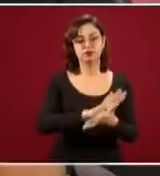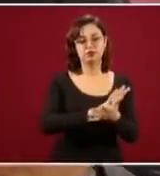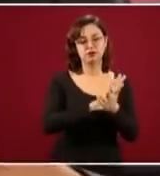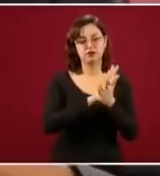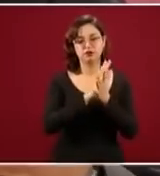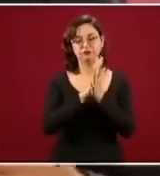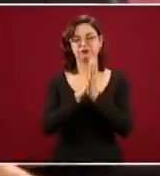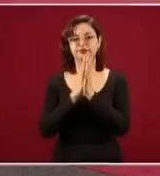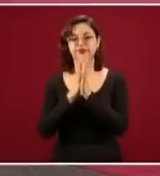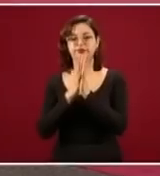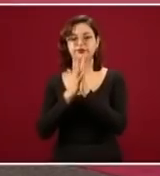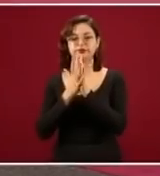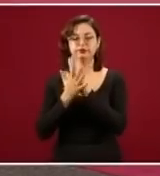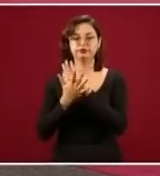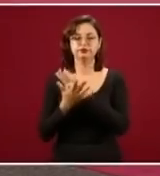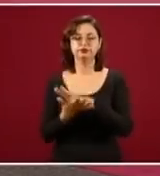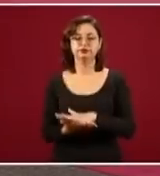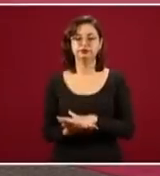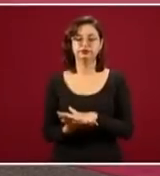jugar un papel